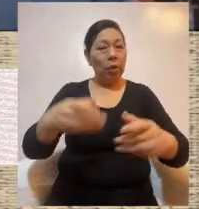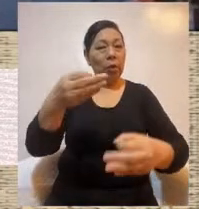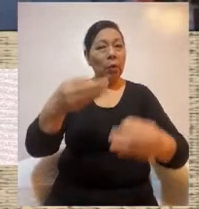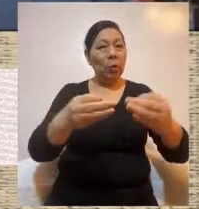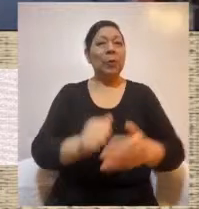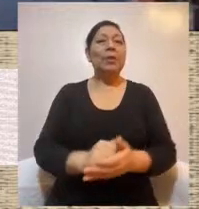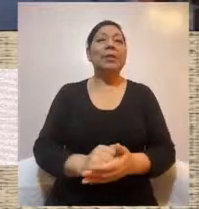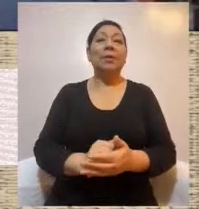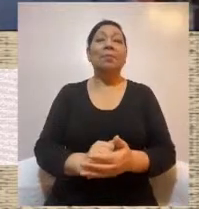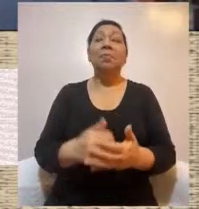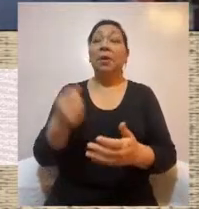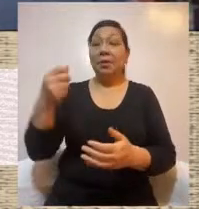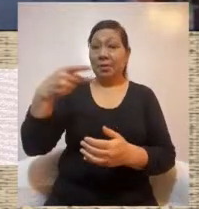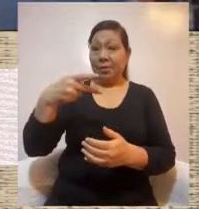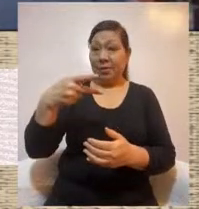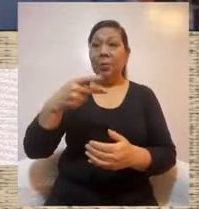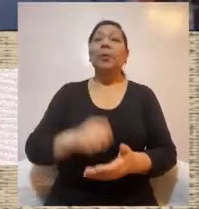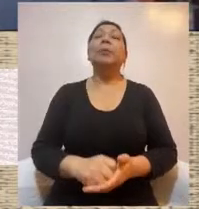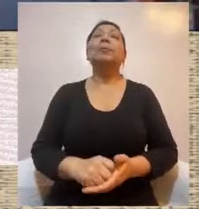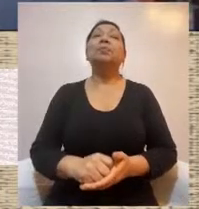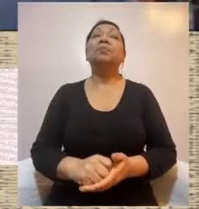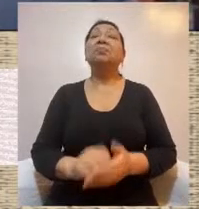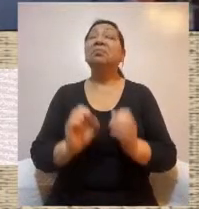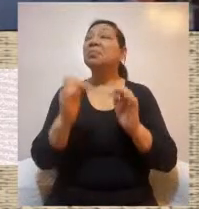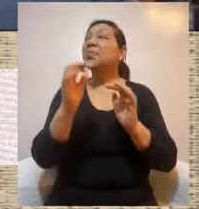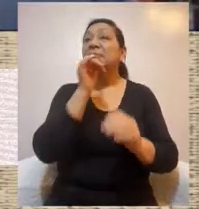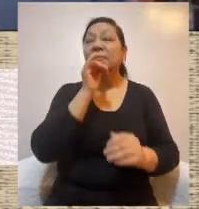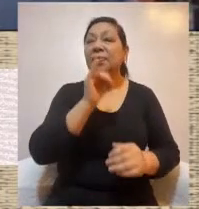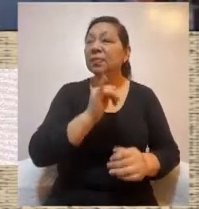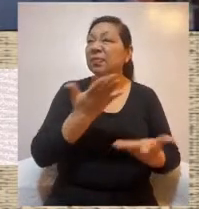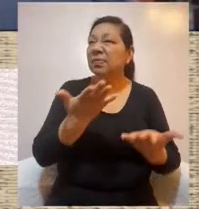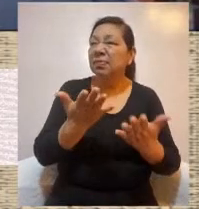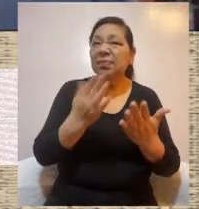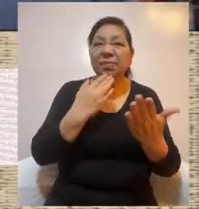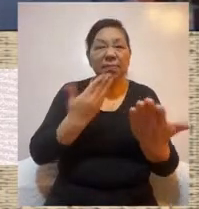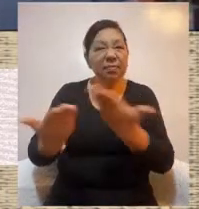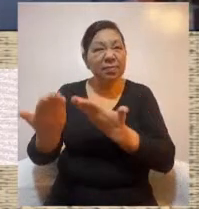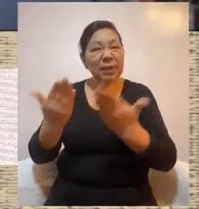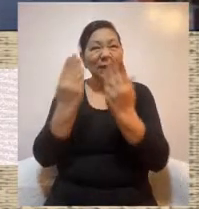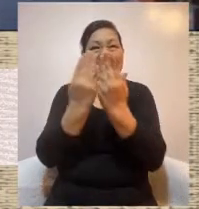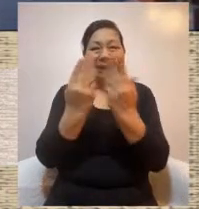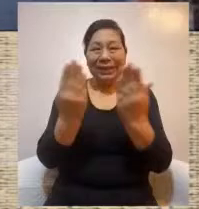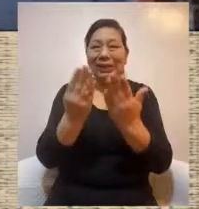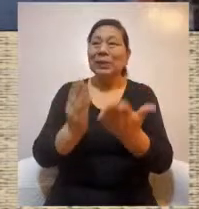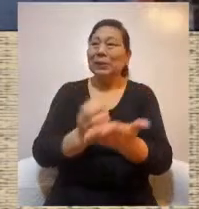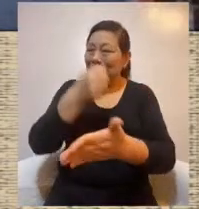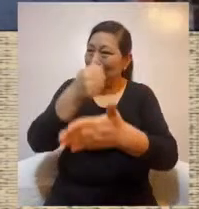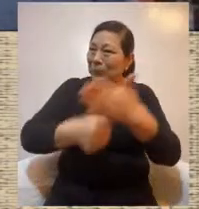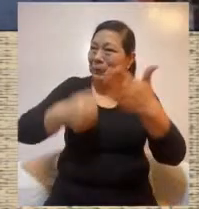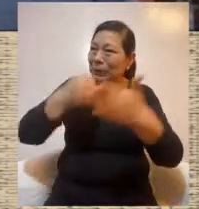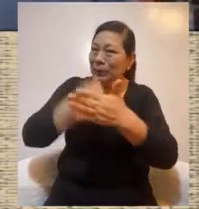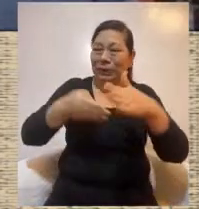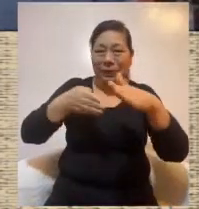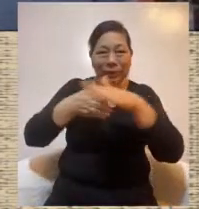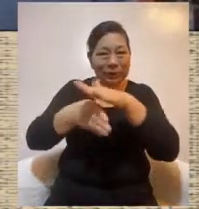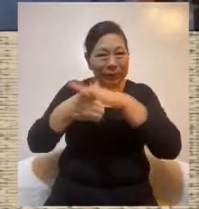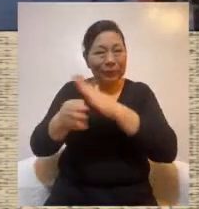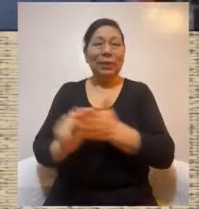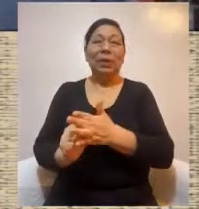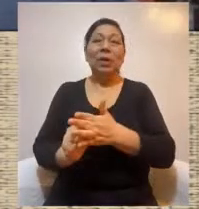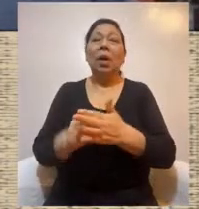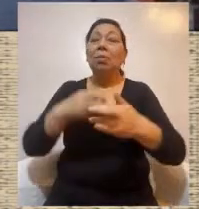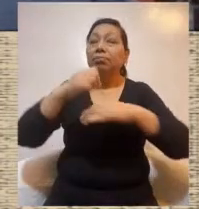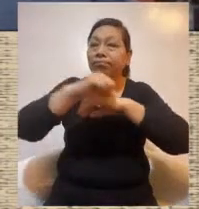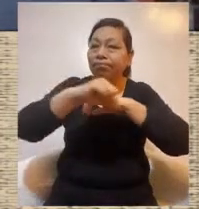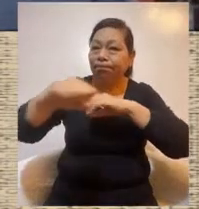sistema judicial. En segundo lugar, se identifican determinadas barreras que impiden el acceso